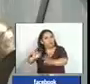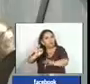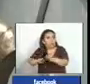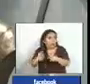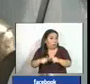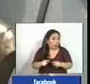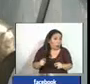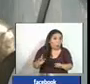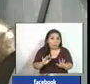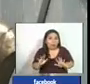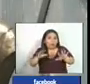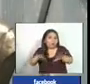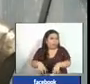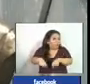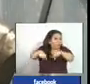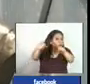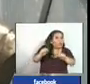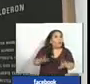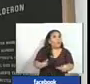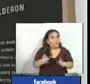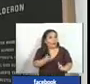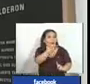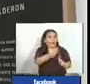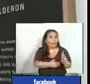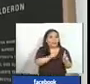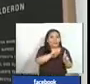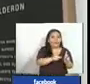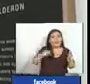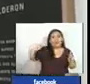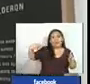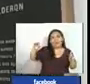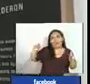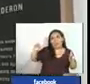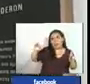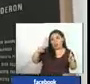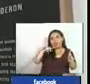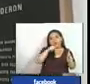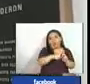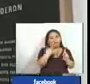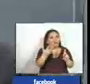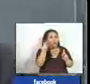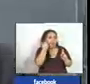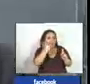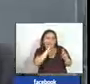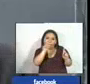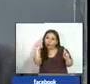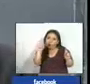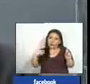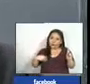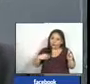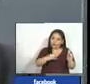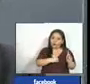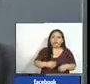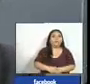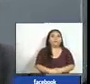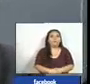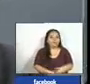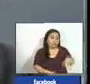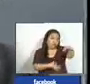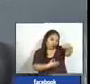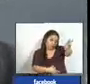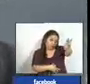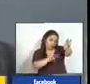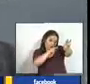sin embargo fue suspendida debido a que el imputado, Héctor Grimaldi, se encuentra con incapacidad. Hay una constancia de